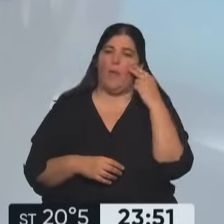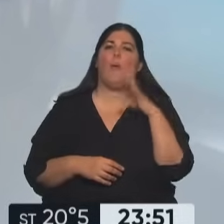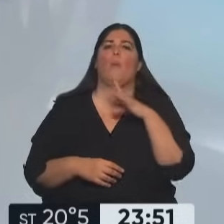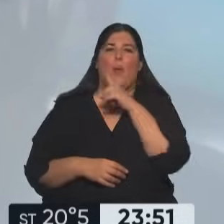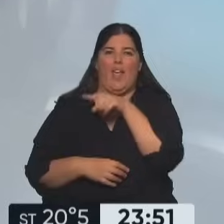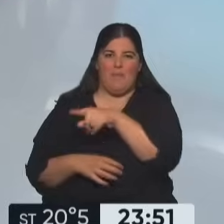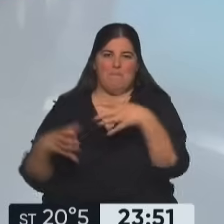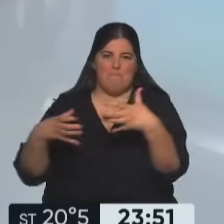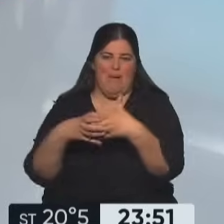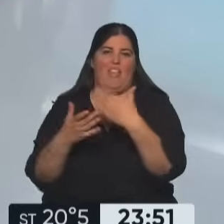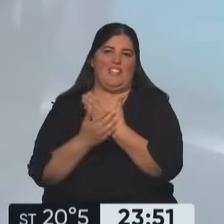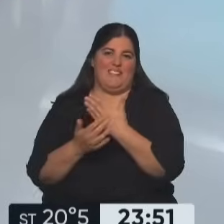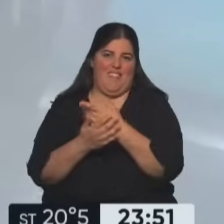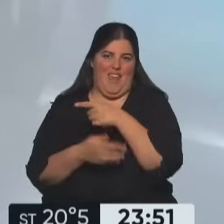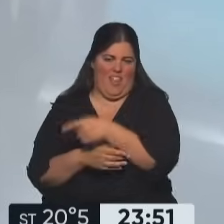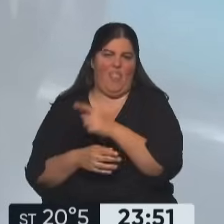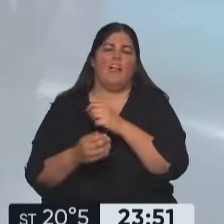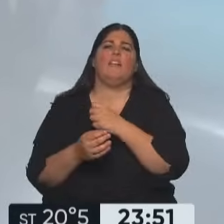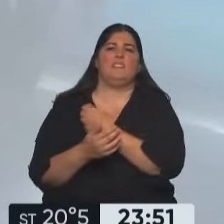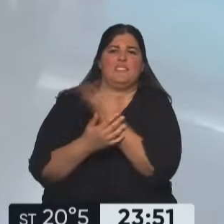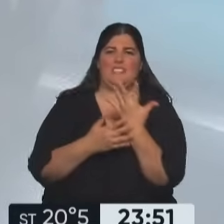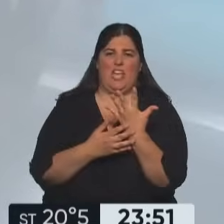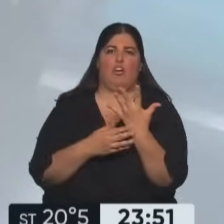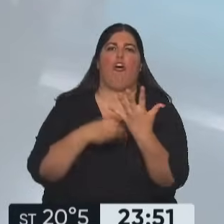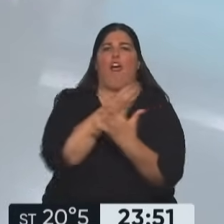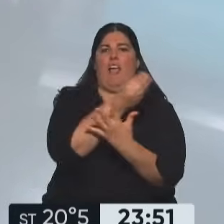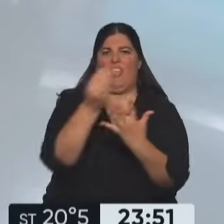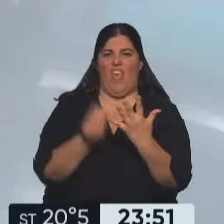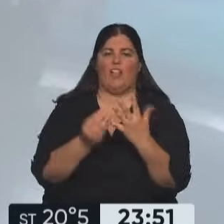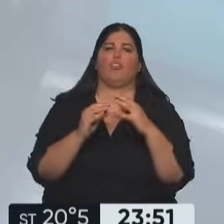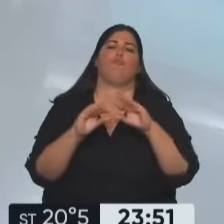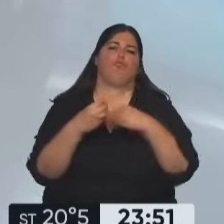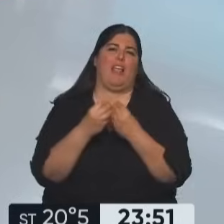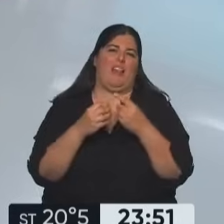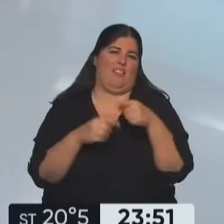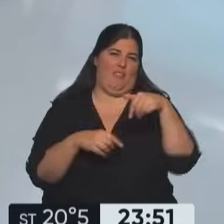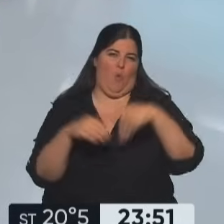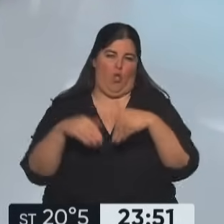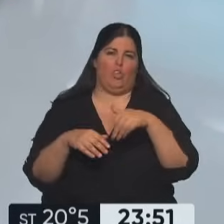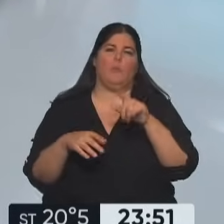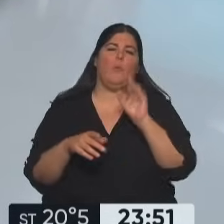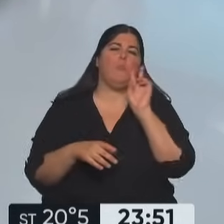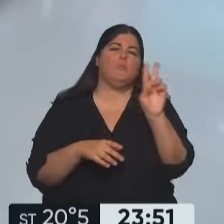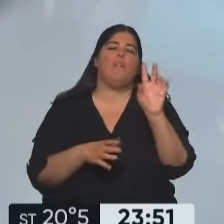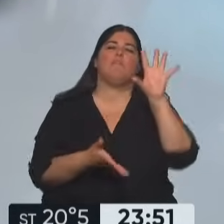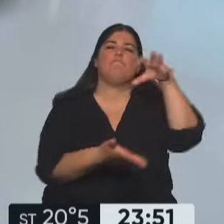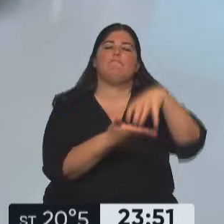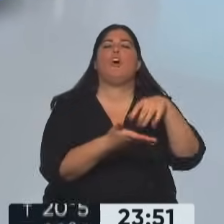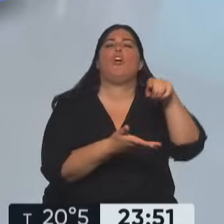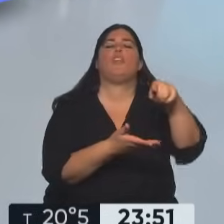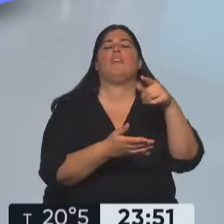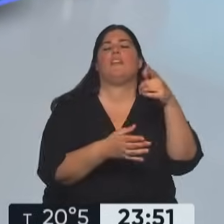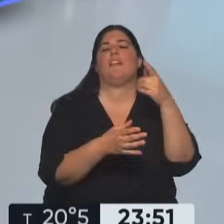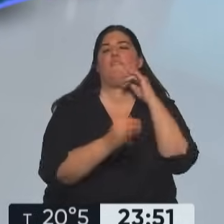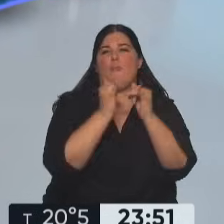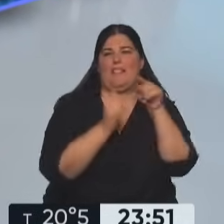Bregman de la izquierda. Esos son los cinco candidatos y los votos en el día de hoy, pero vamos ya al epicentro informativo. Claro que sí, en la sede de Unión